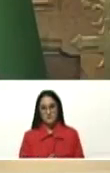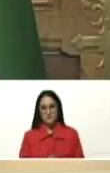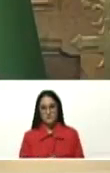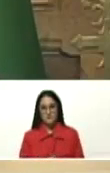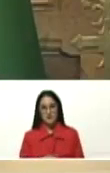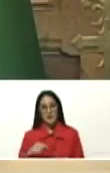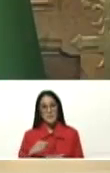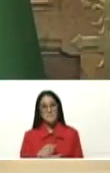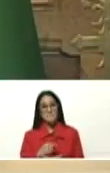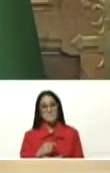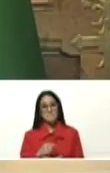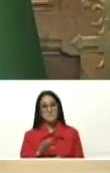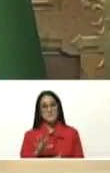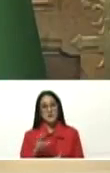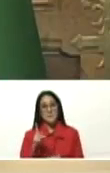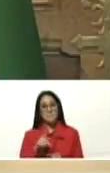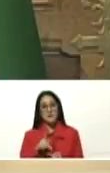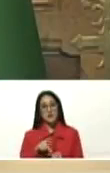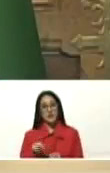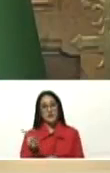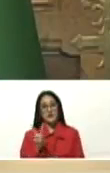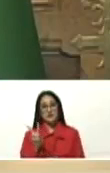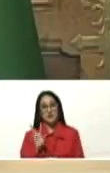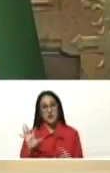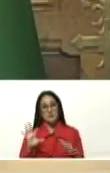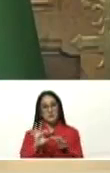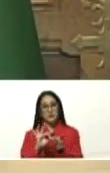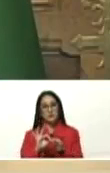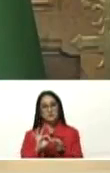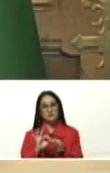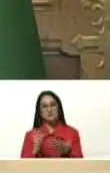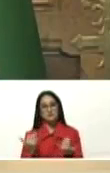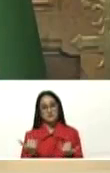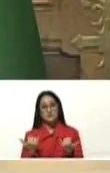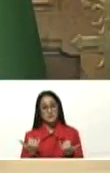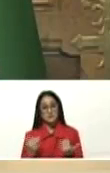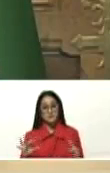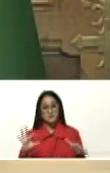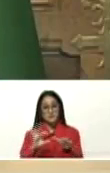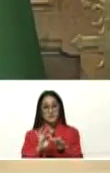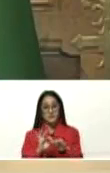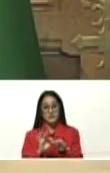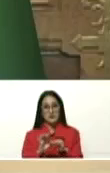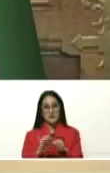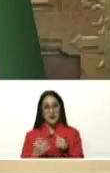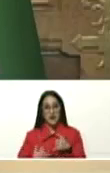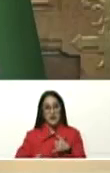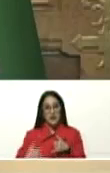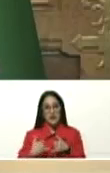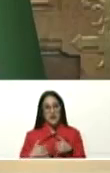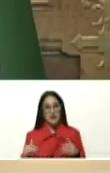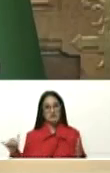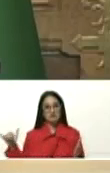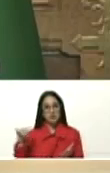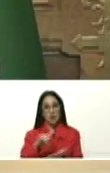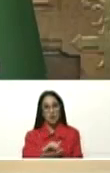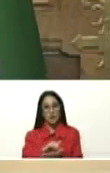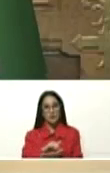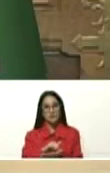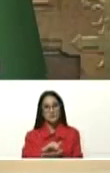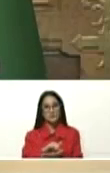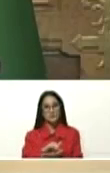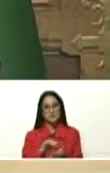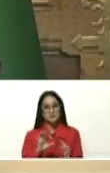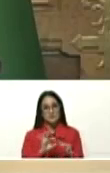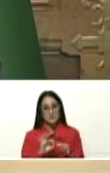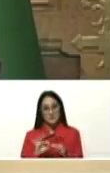Venezuela, PDVSA. Vamos a unir nuestras líneas aéreas para